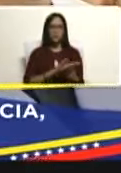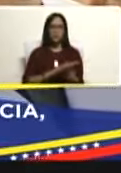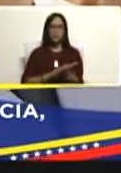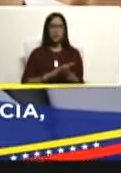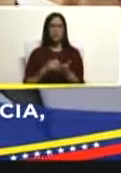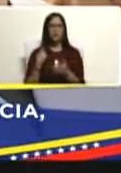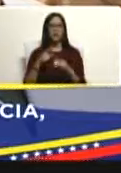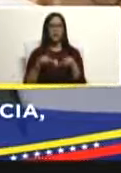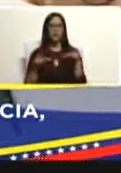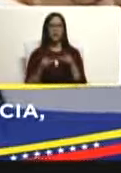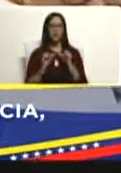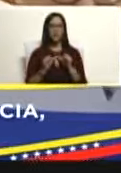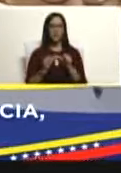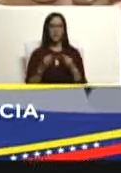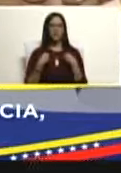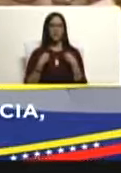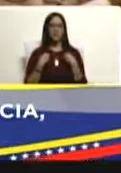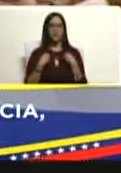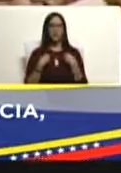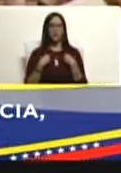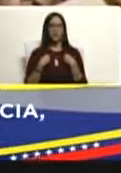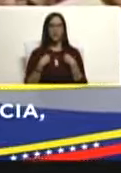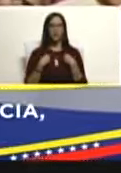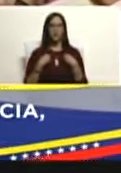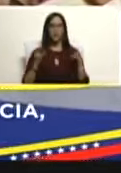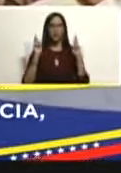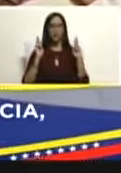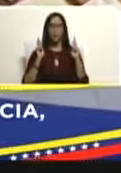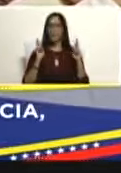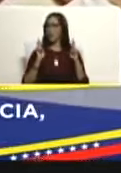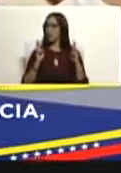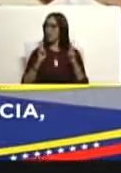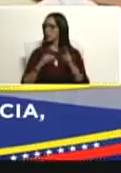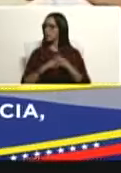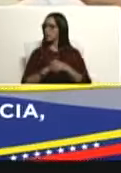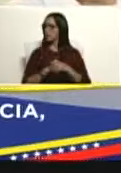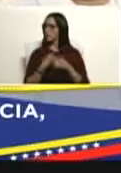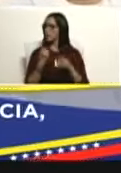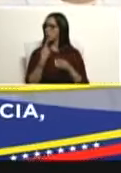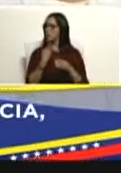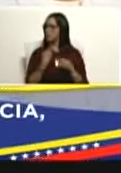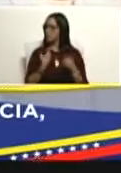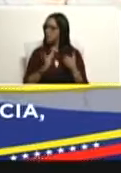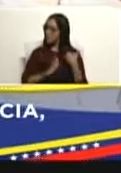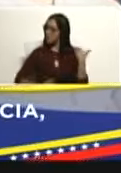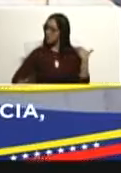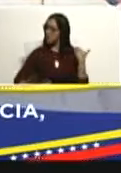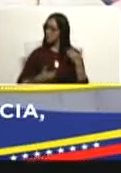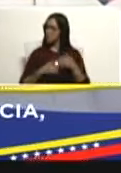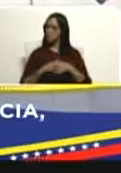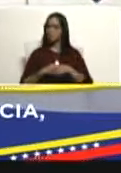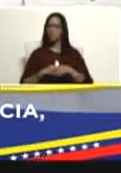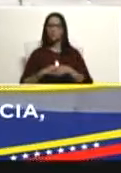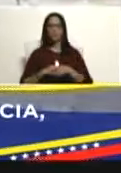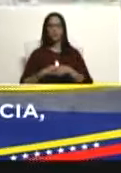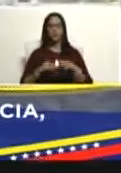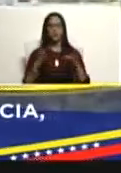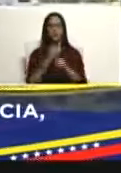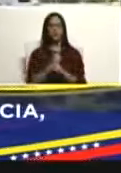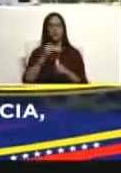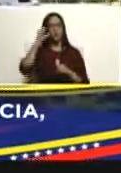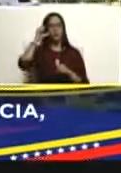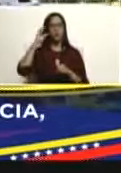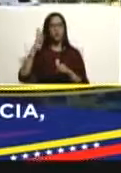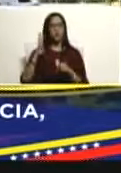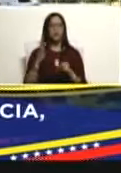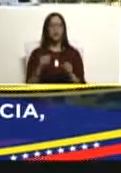y de seguir viviendo. Y ojalá, como decíamos en la reunión, ojalá, confío en Dios,